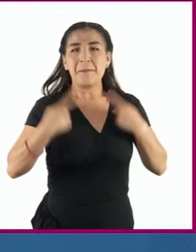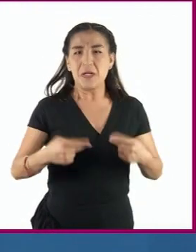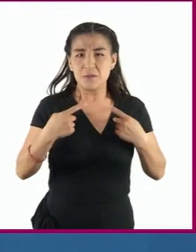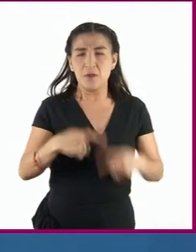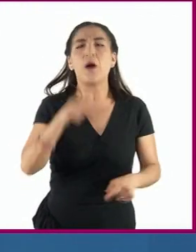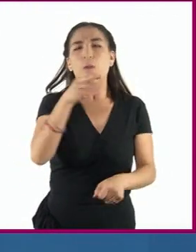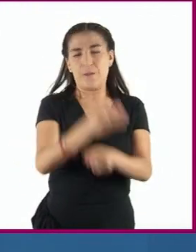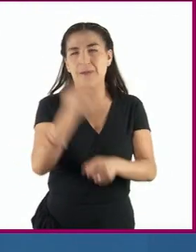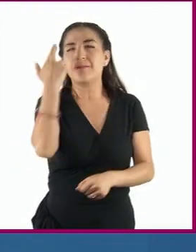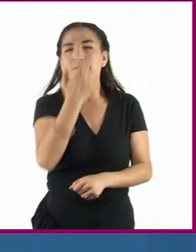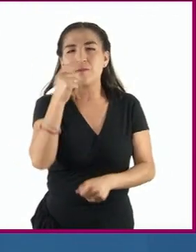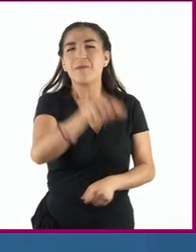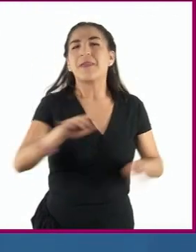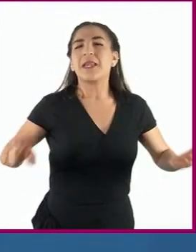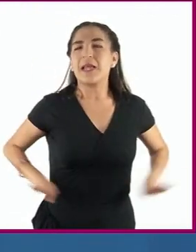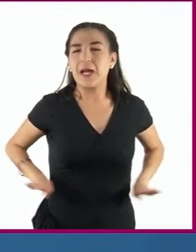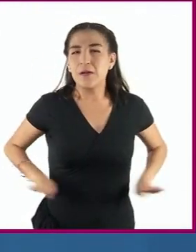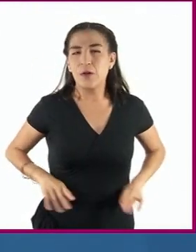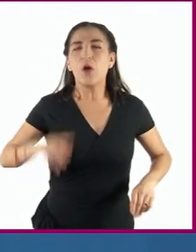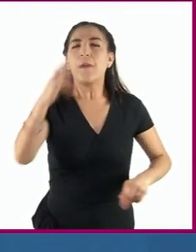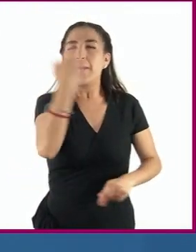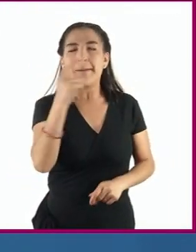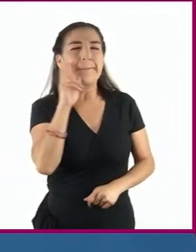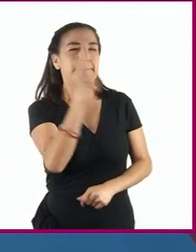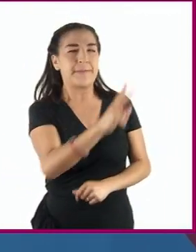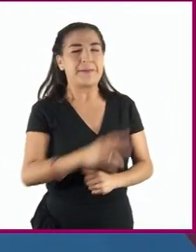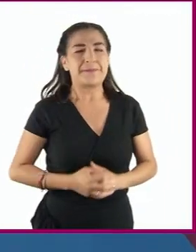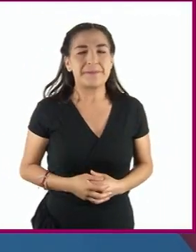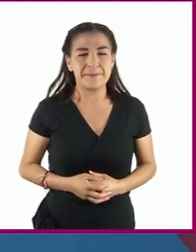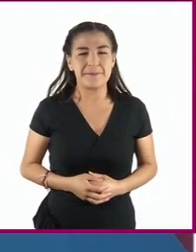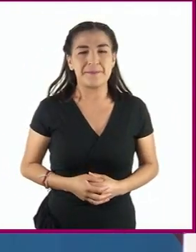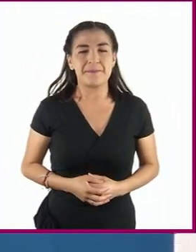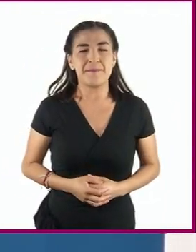las siguientes características y averiguaremoslo.